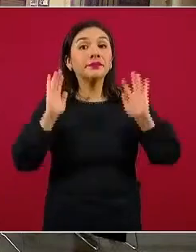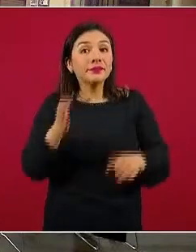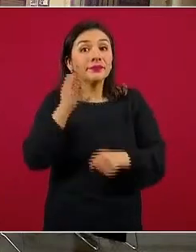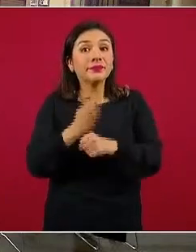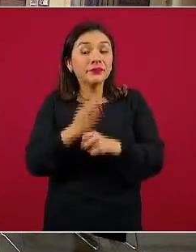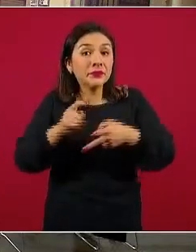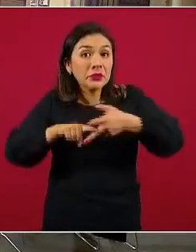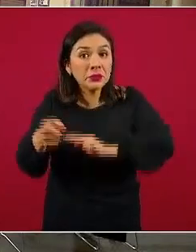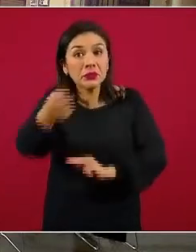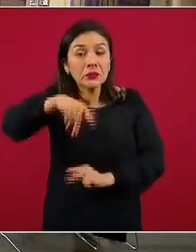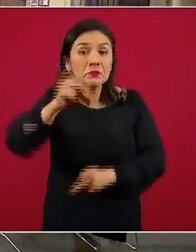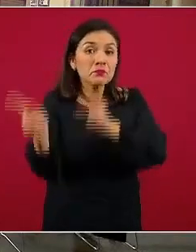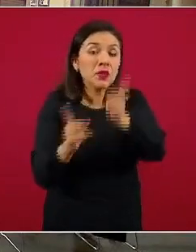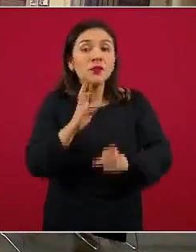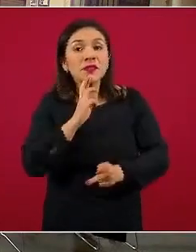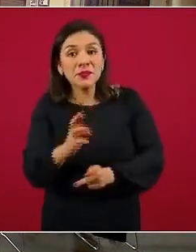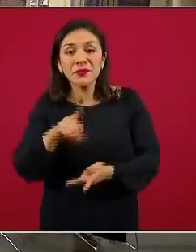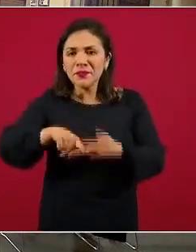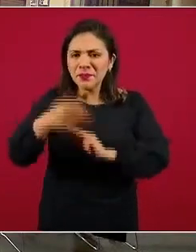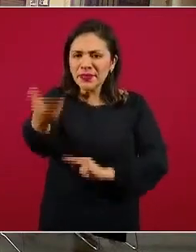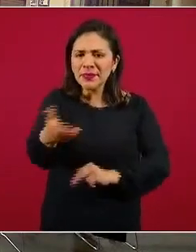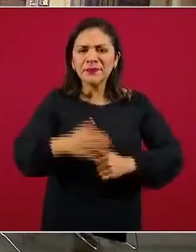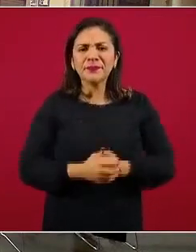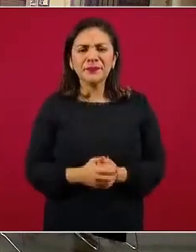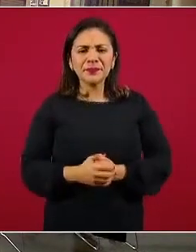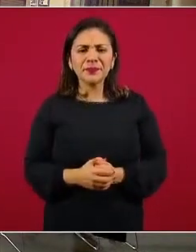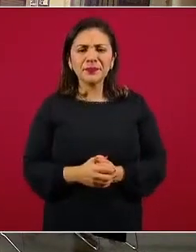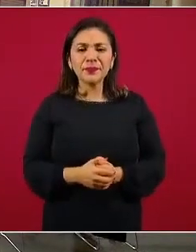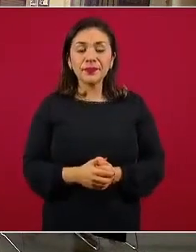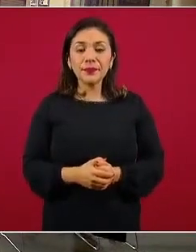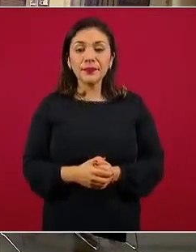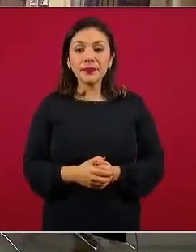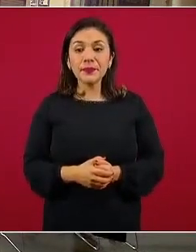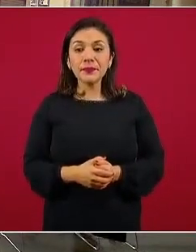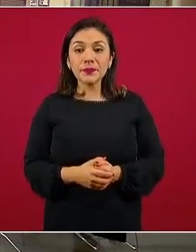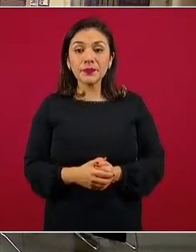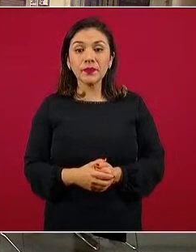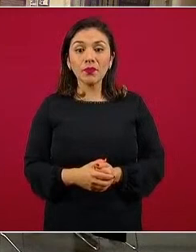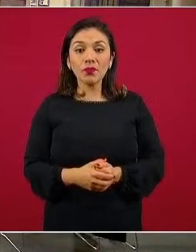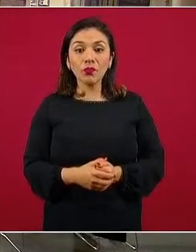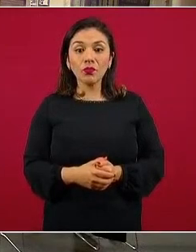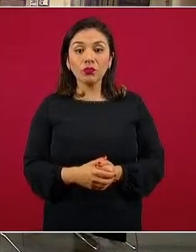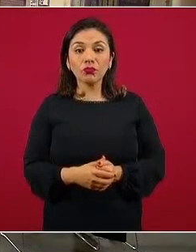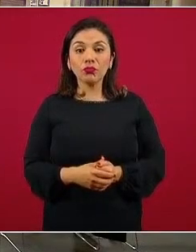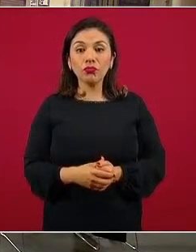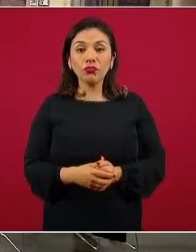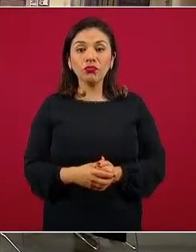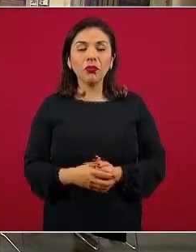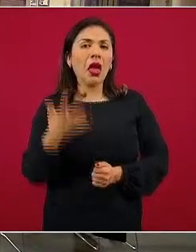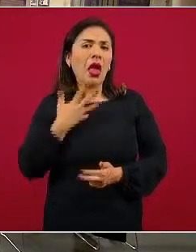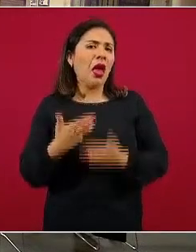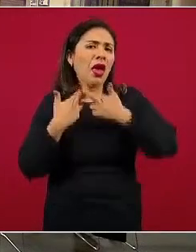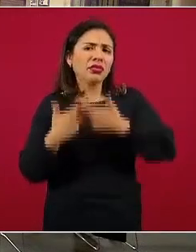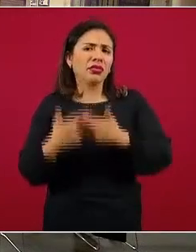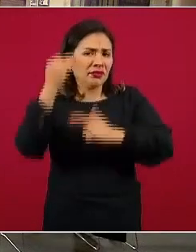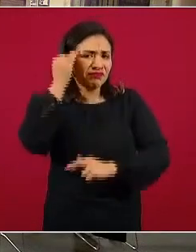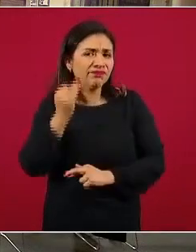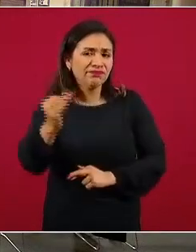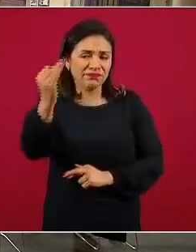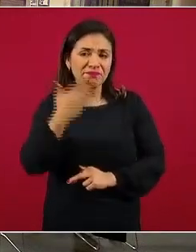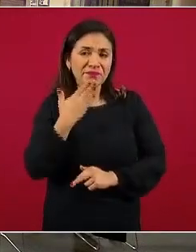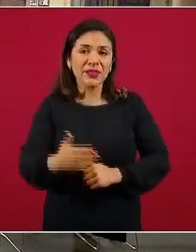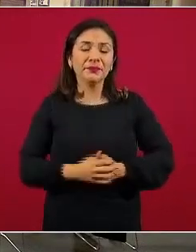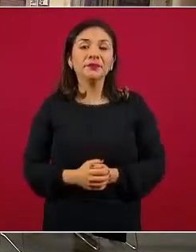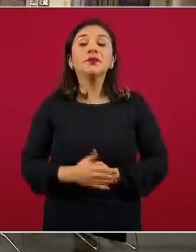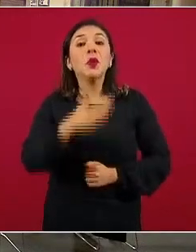Inicio a preguntas y respuestas. Empezamos por aquí. Tenemos también de este lado, aquí por favor, y luego aquí. Y luego seguimos. Al cabo tenemos mucho tiempo hoy. Buenas